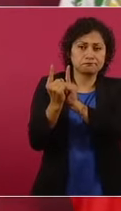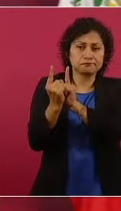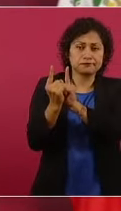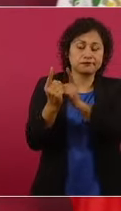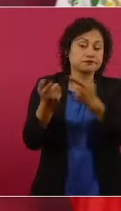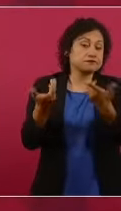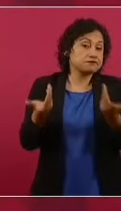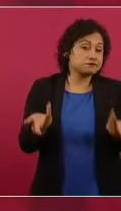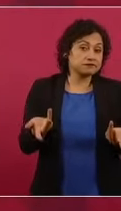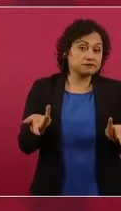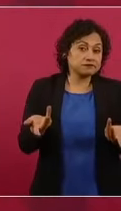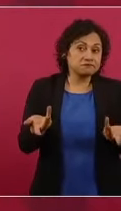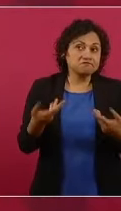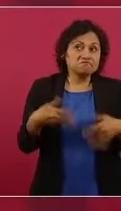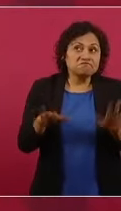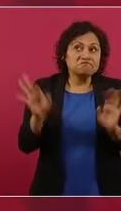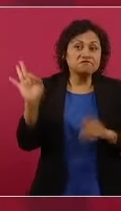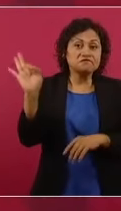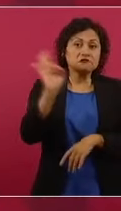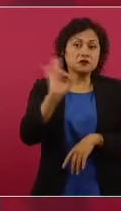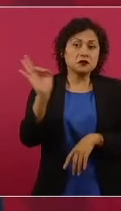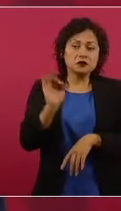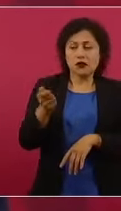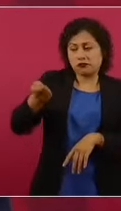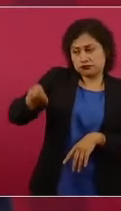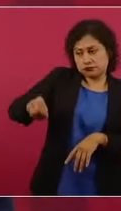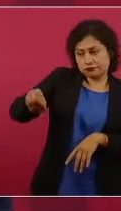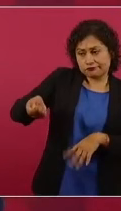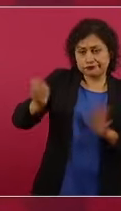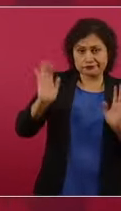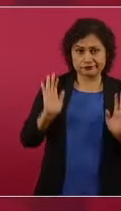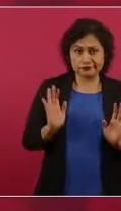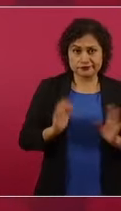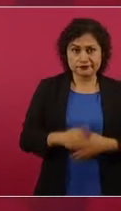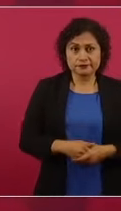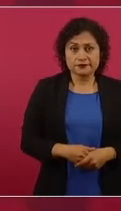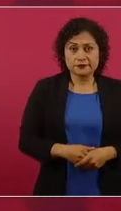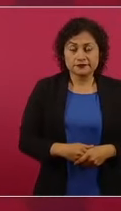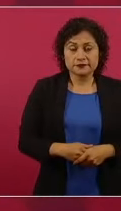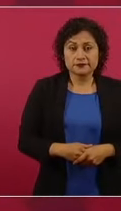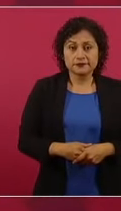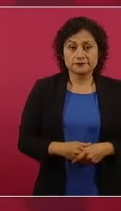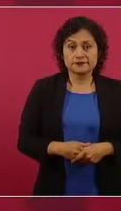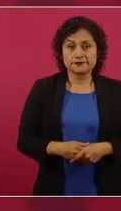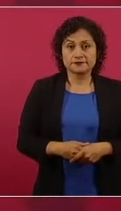A lo mejor lo saludaría, a lo mejor